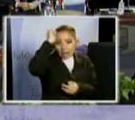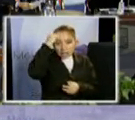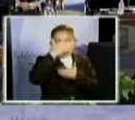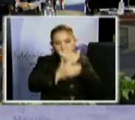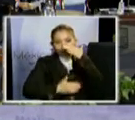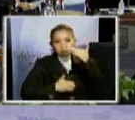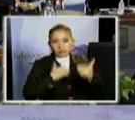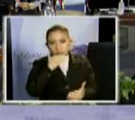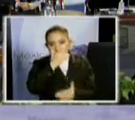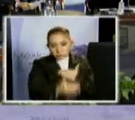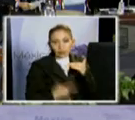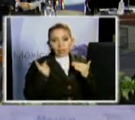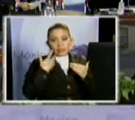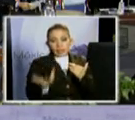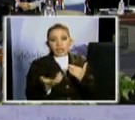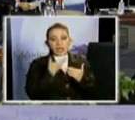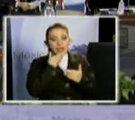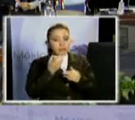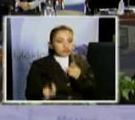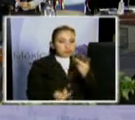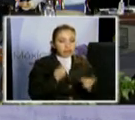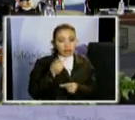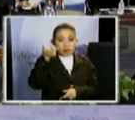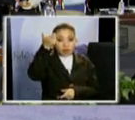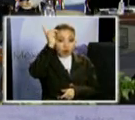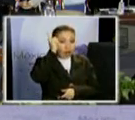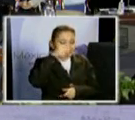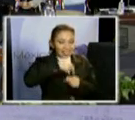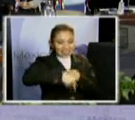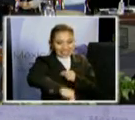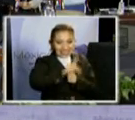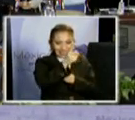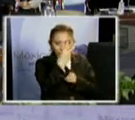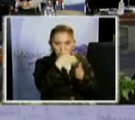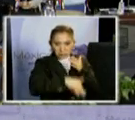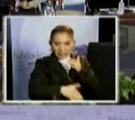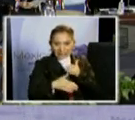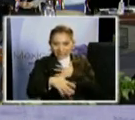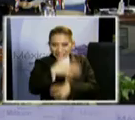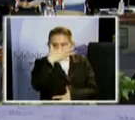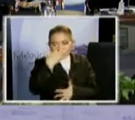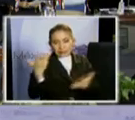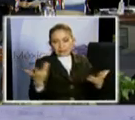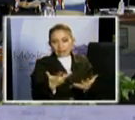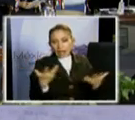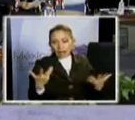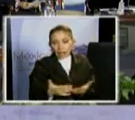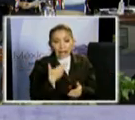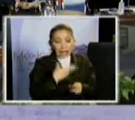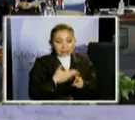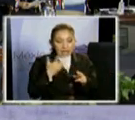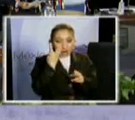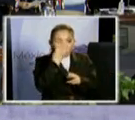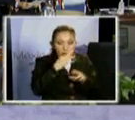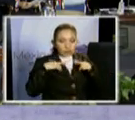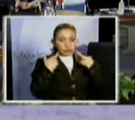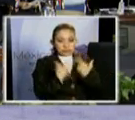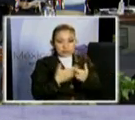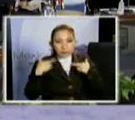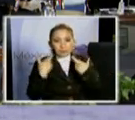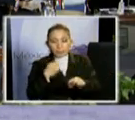proceso de consultas. Se espera que de aquí a diciembre de 2015 se realicen hasta 4 rondas adicionales